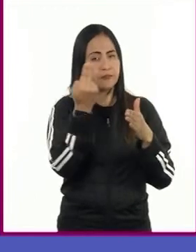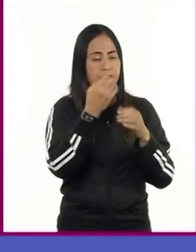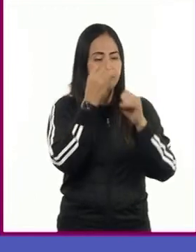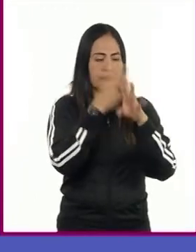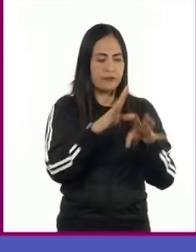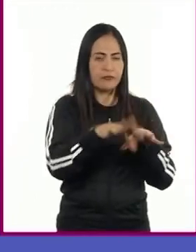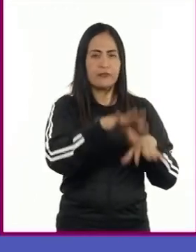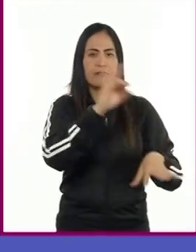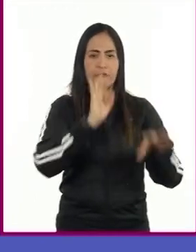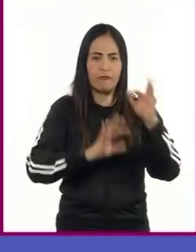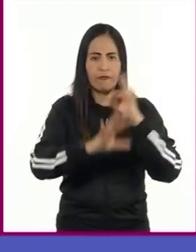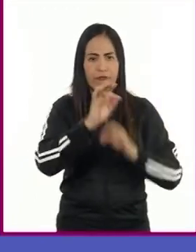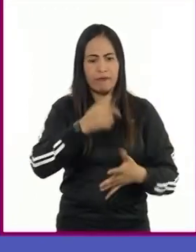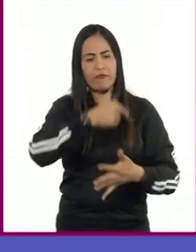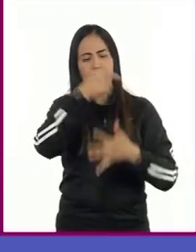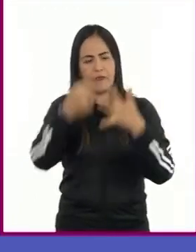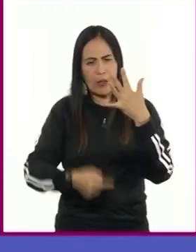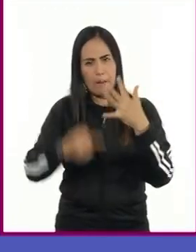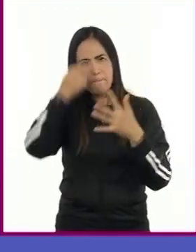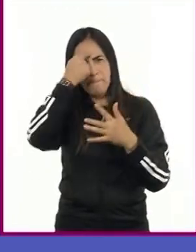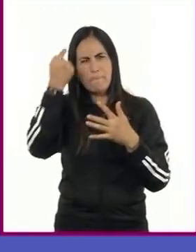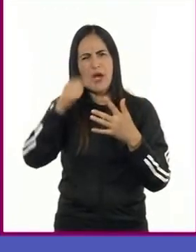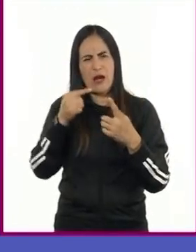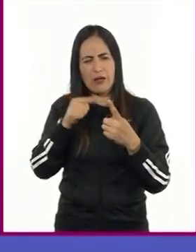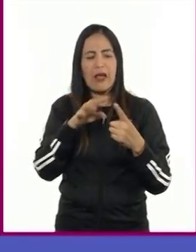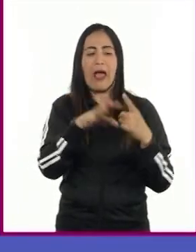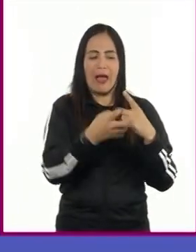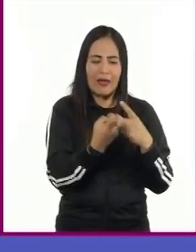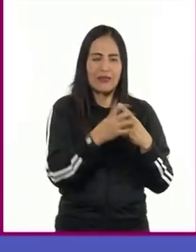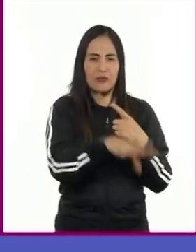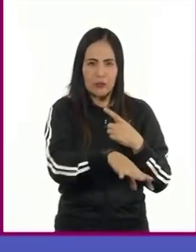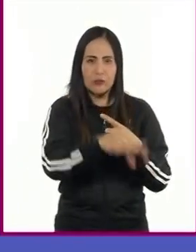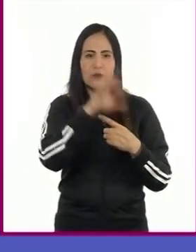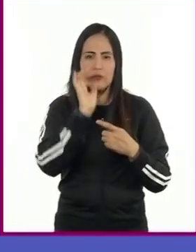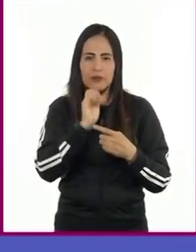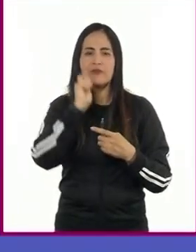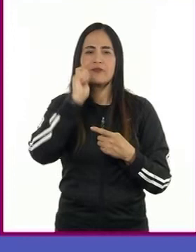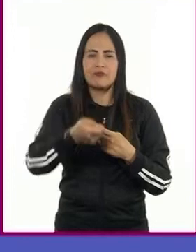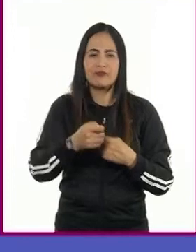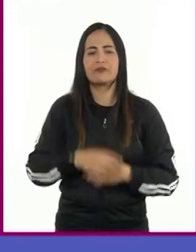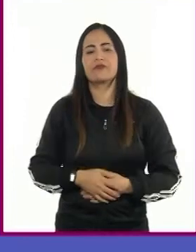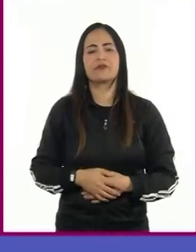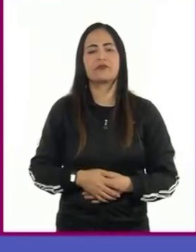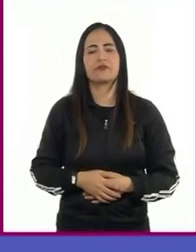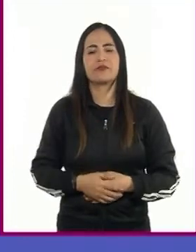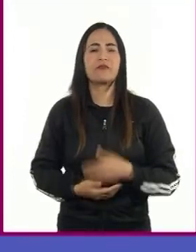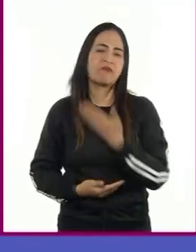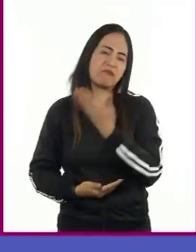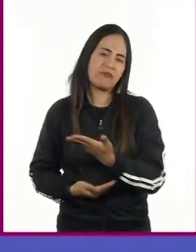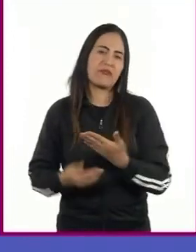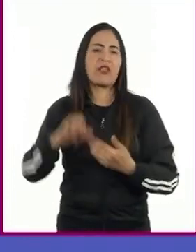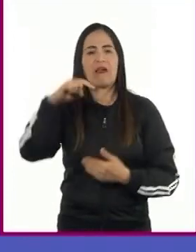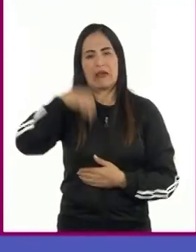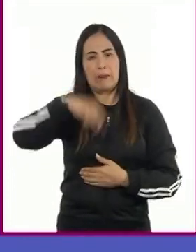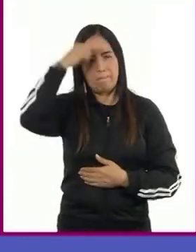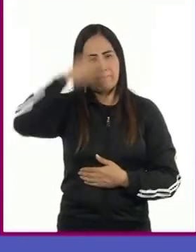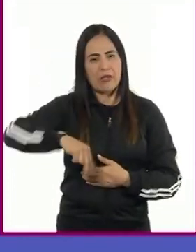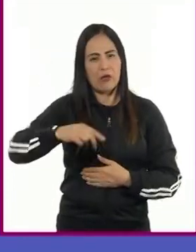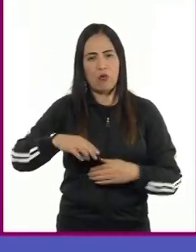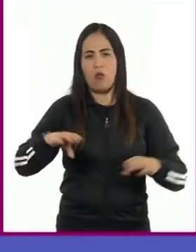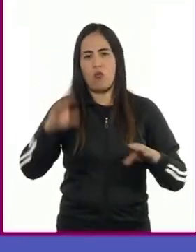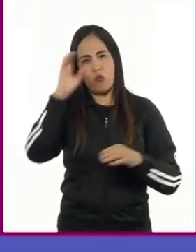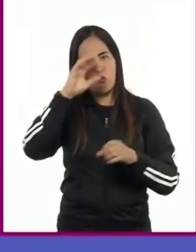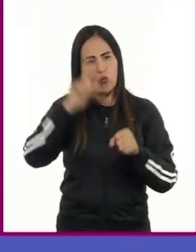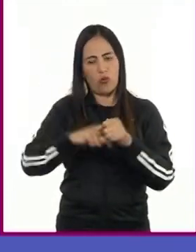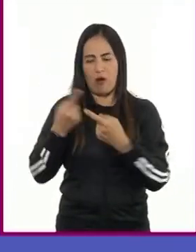información que cumpla con el propósito principal, que en este caso es hablar sobre diversidad cultural. Esta